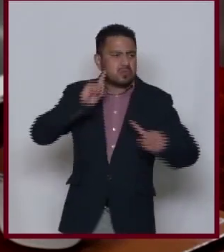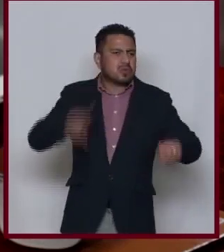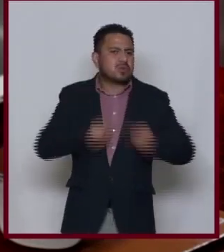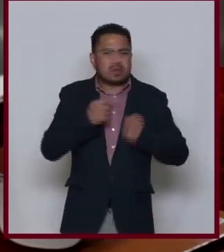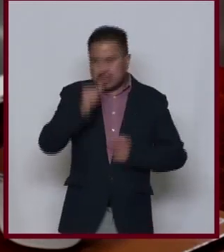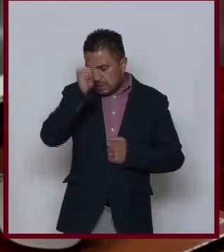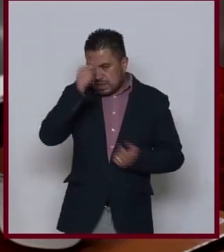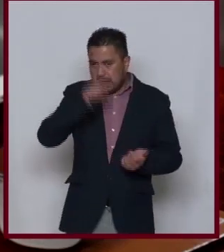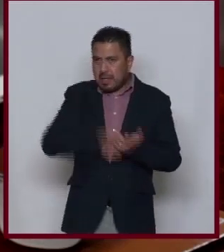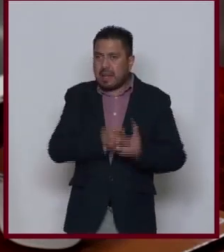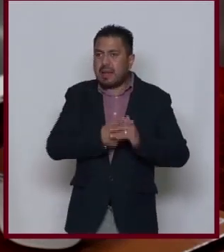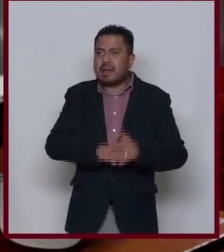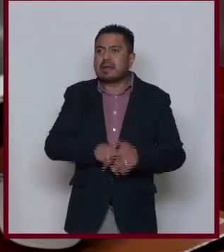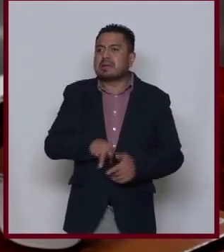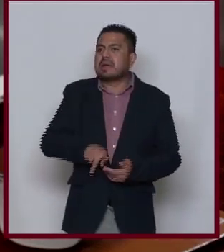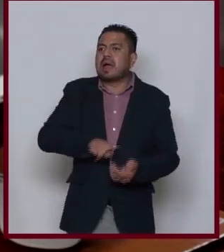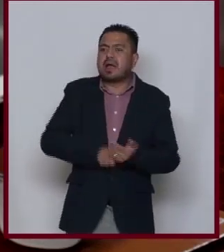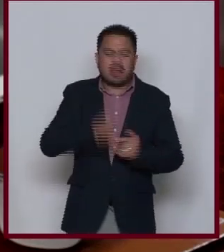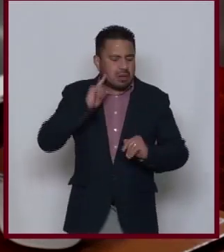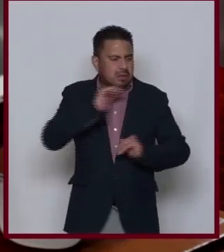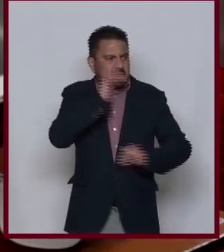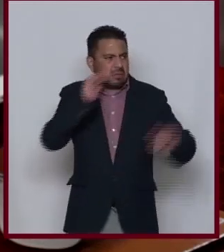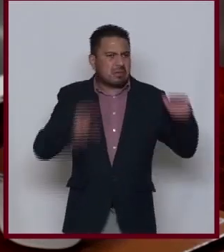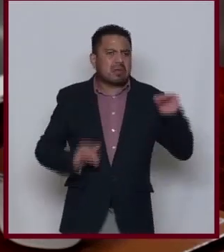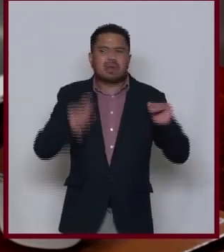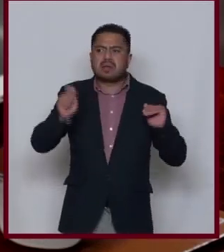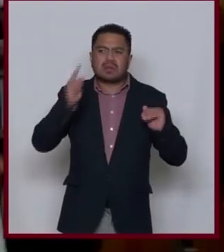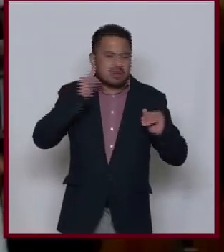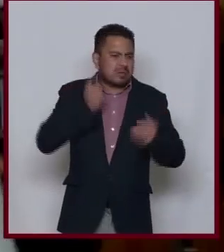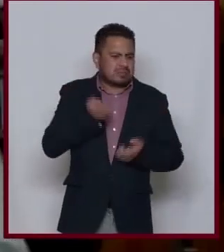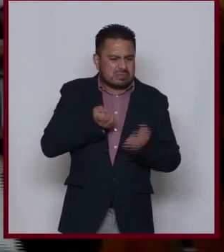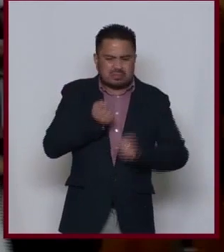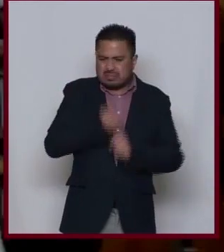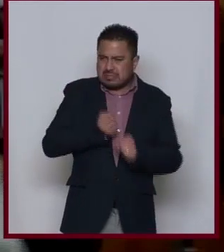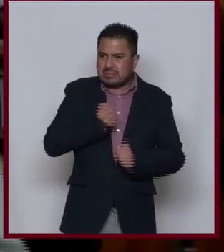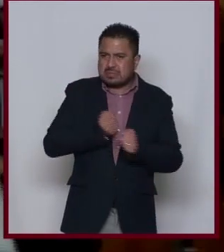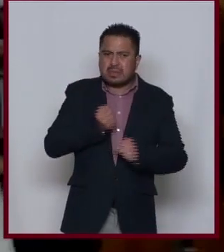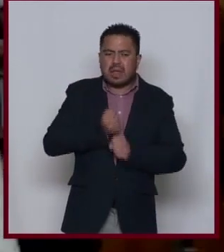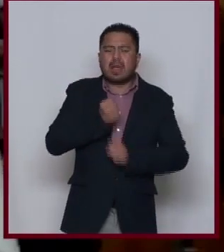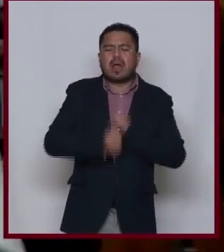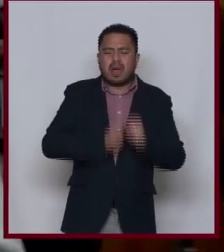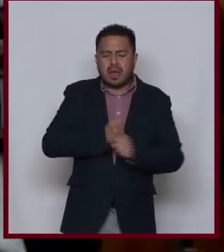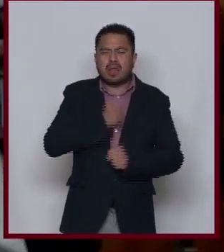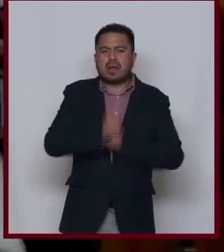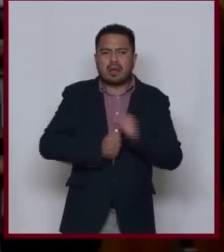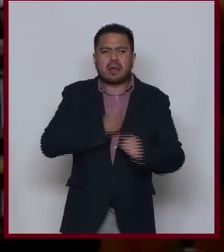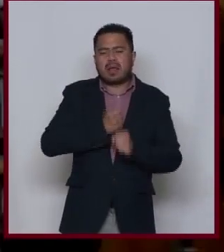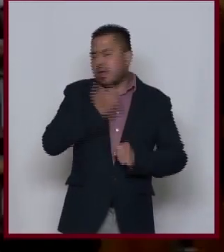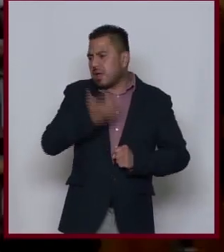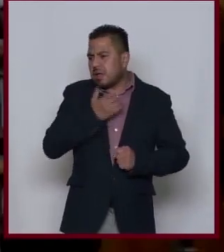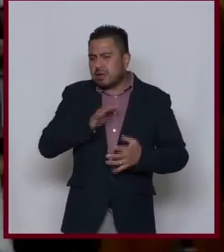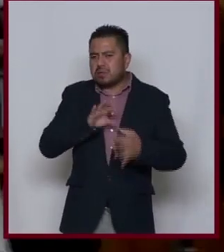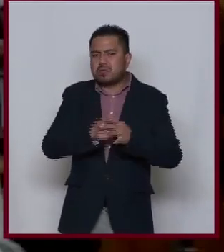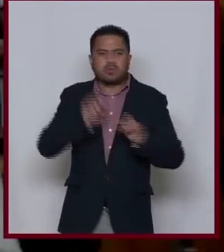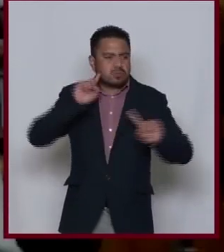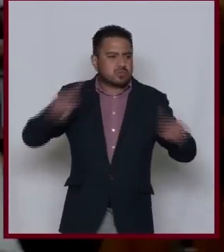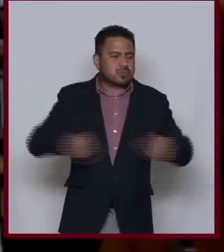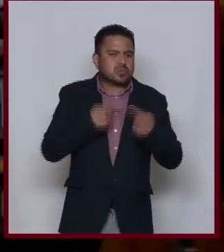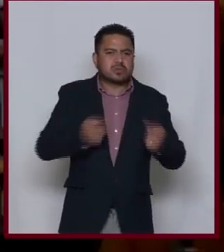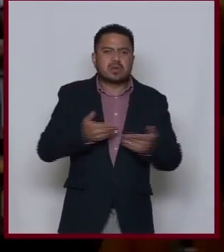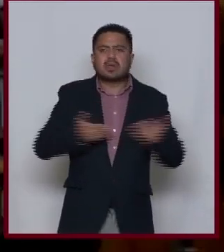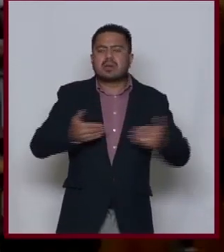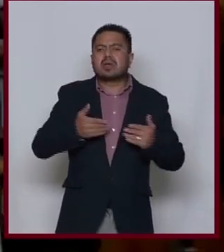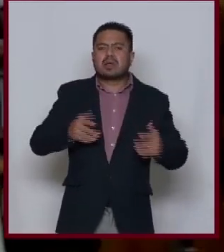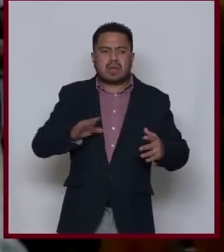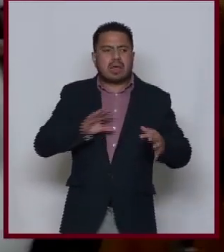al principio porque parece que están desafinando y no, ellos tienen un oído entrenado. Te lleva años el acostumbrarte a ese tipo de música y entonces encontrarle